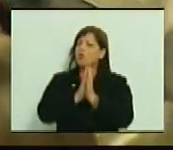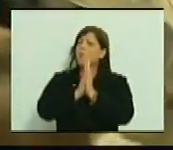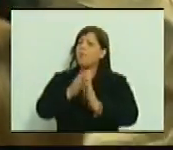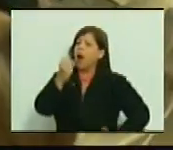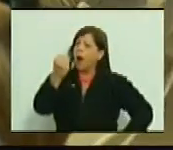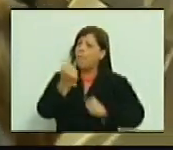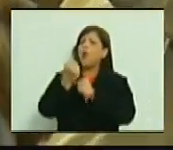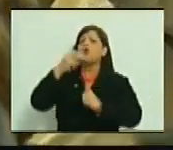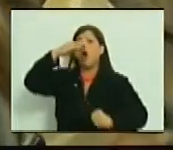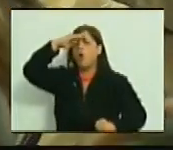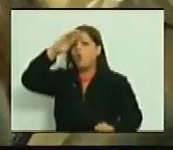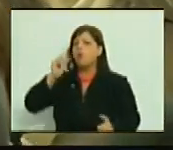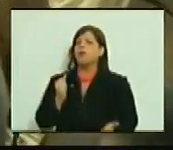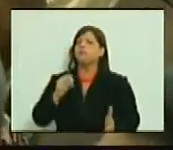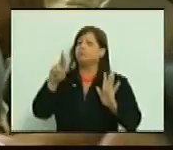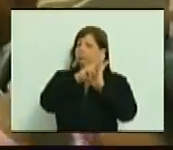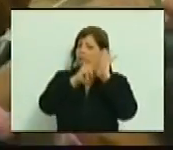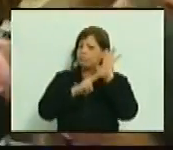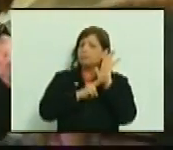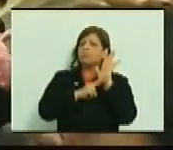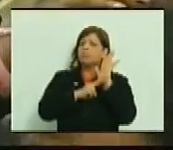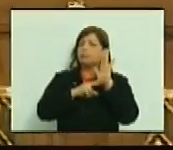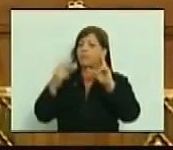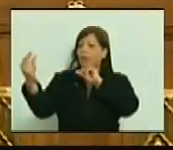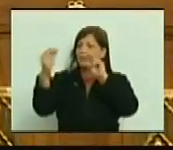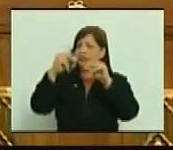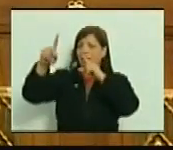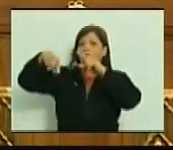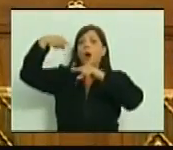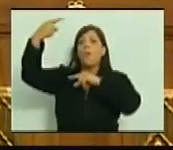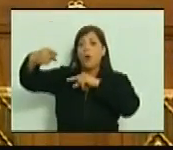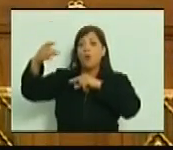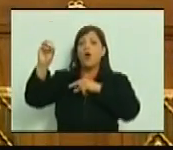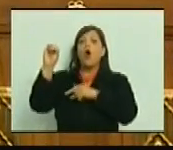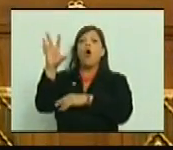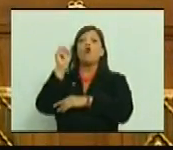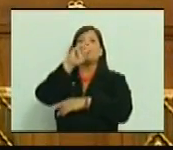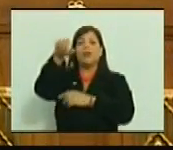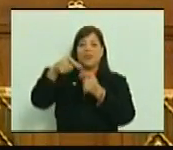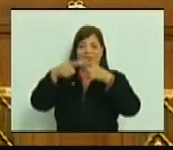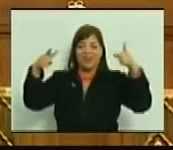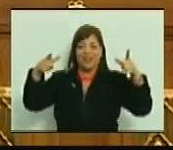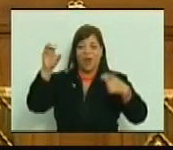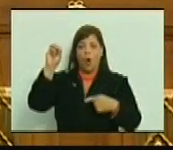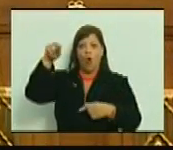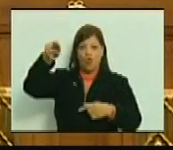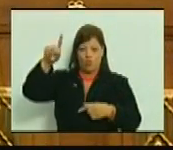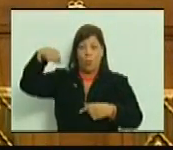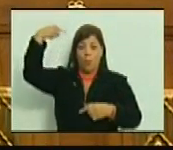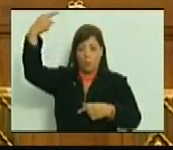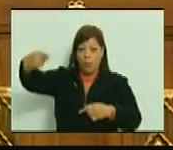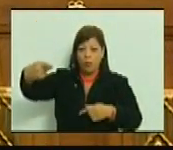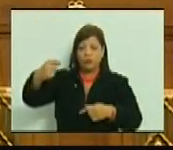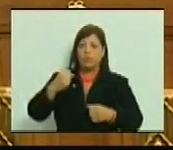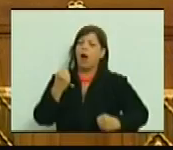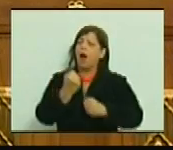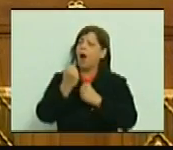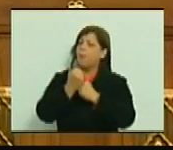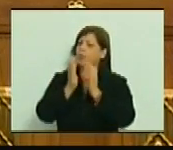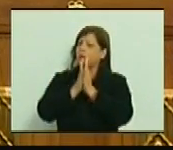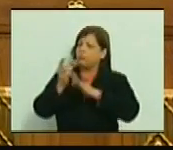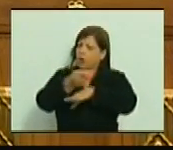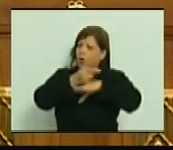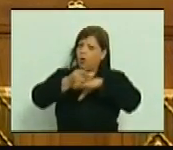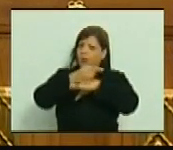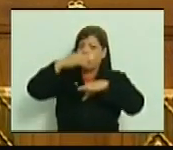respaldar la resolución a ser debatida en el seno de la Asamblea General de las Naciones Unidas en apoyo al gobierno